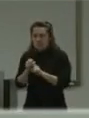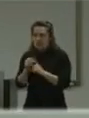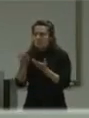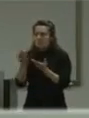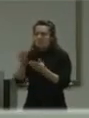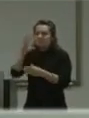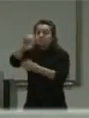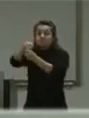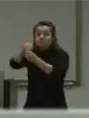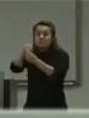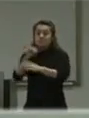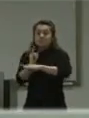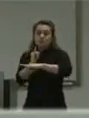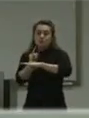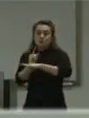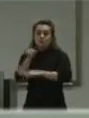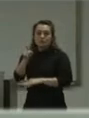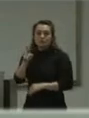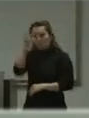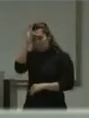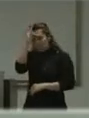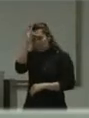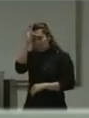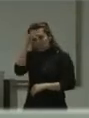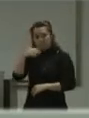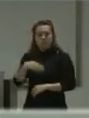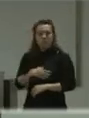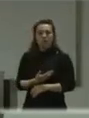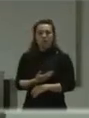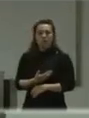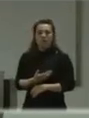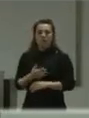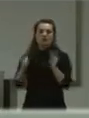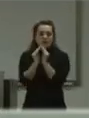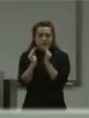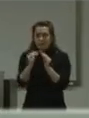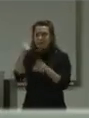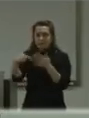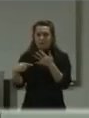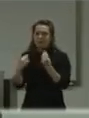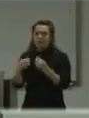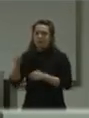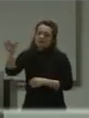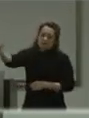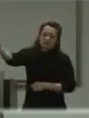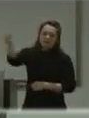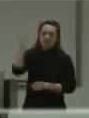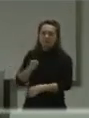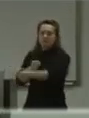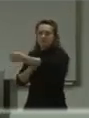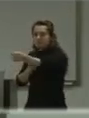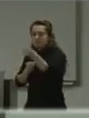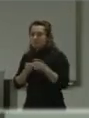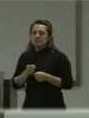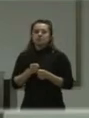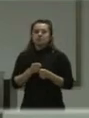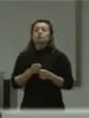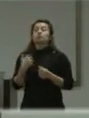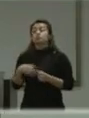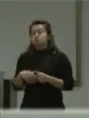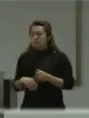tuvimos que ir a una institución donde los tienen por icbf y demás para vincularlas al proyecto eso fue toda otra experiencia